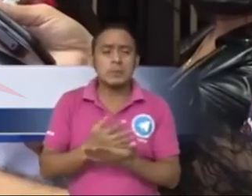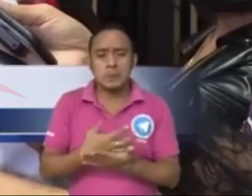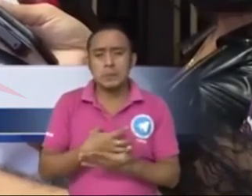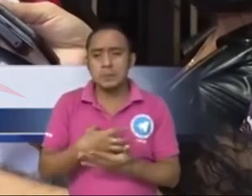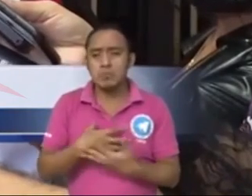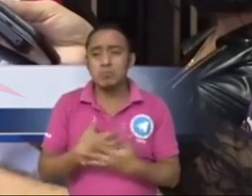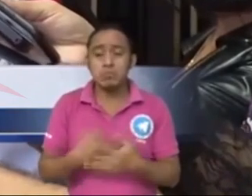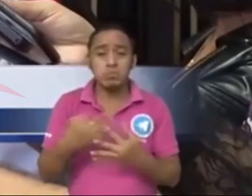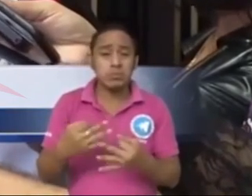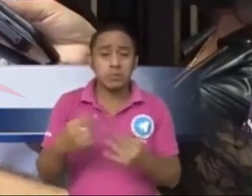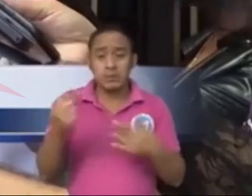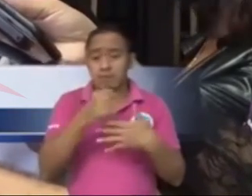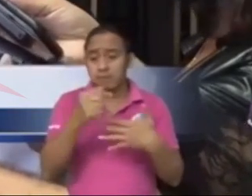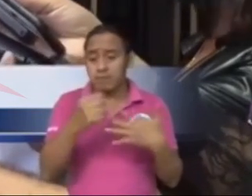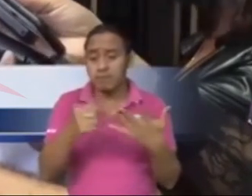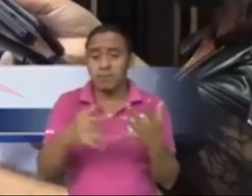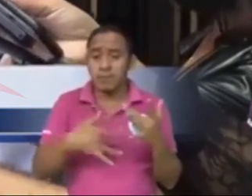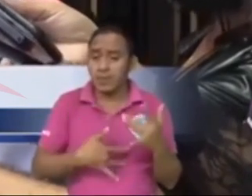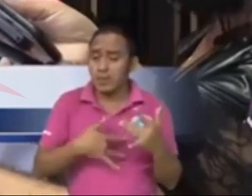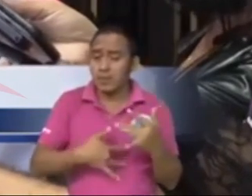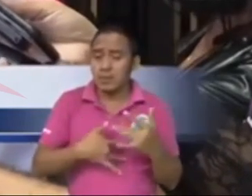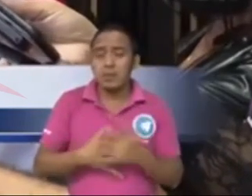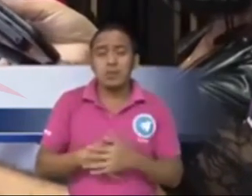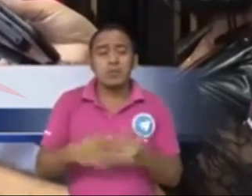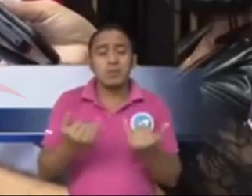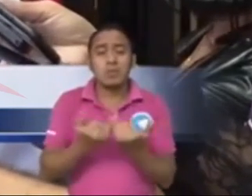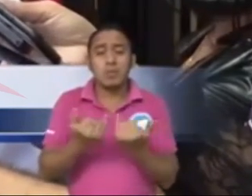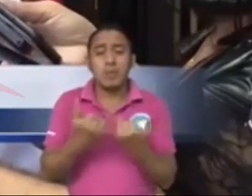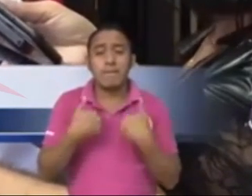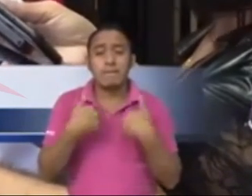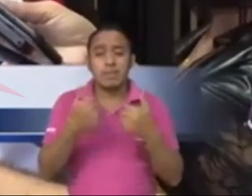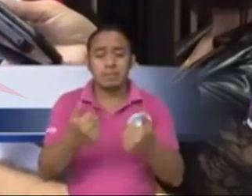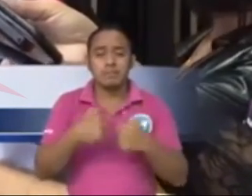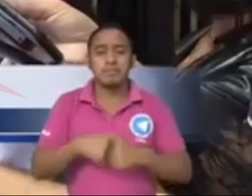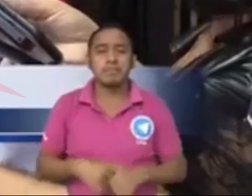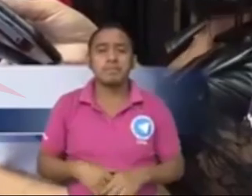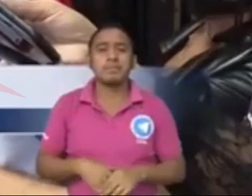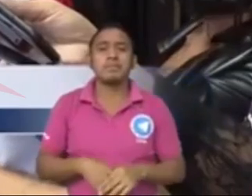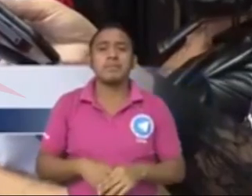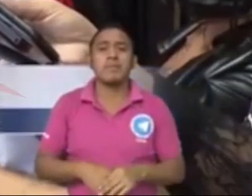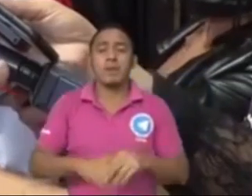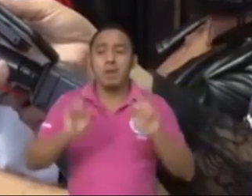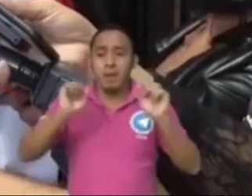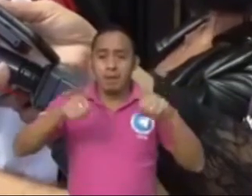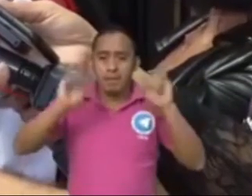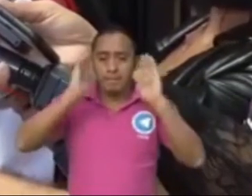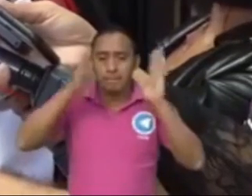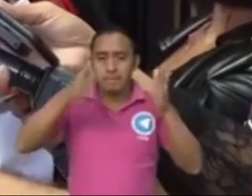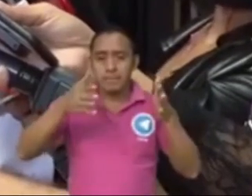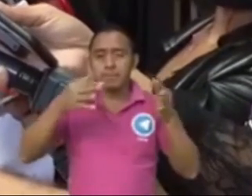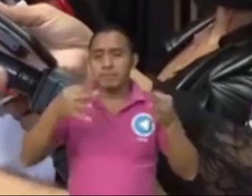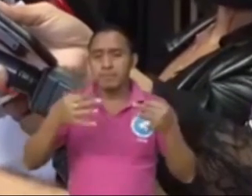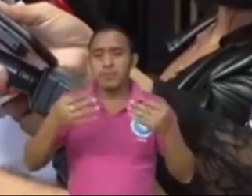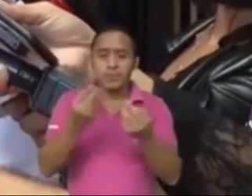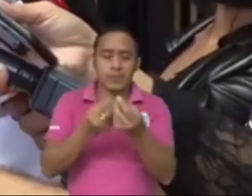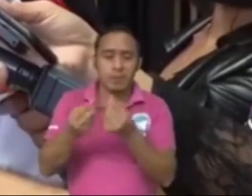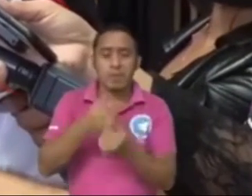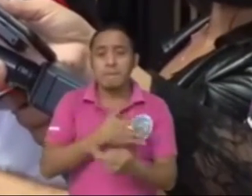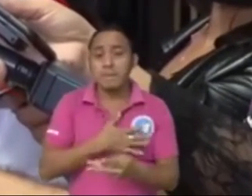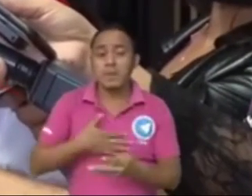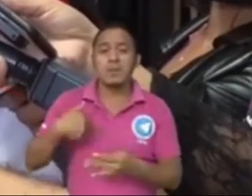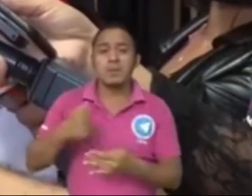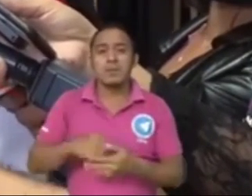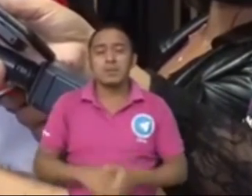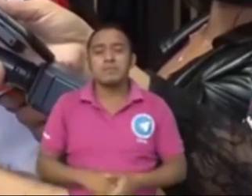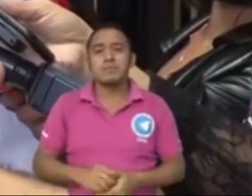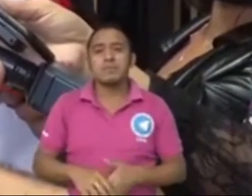decisiones, ya que nos da los elementos necesarios como sistema de salud, pues, para poder atender y destinar los recursos de mejor